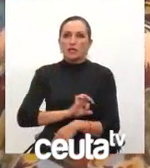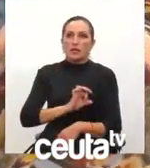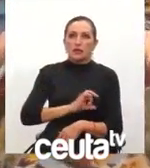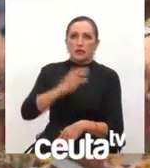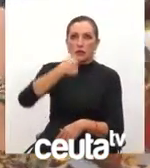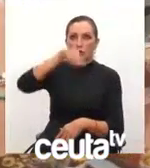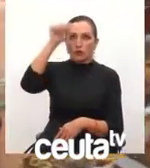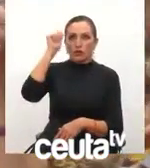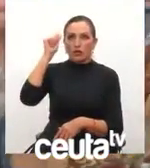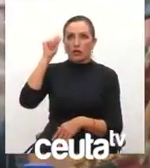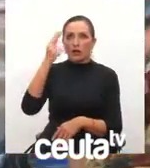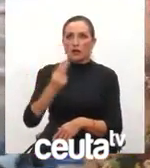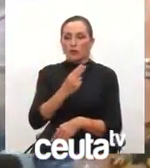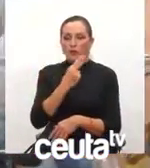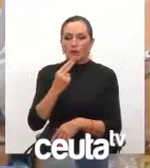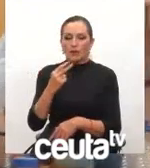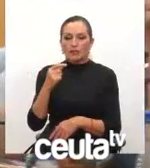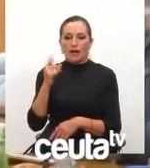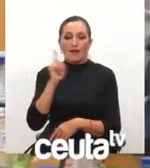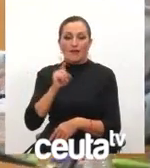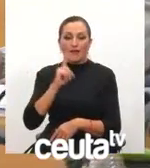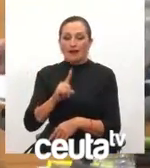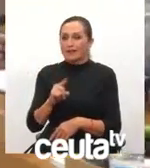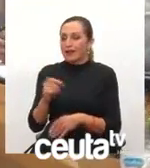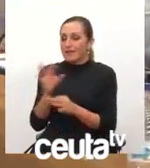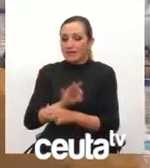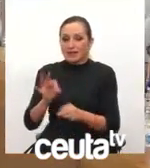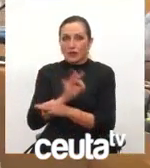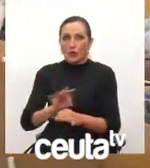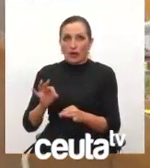promesas ninguna. Intención de servir a la ciudadanía